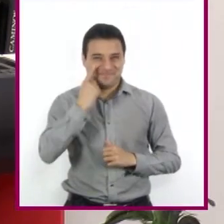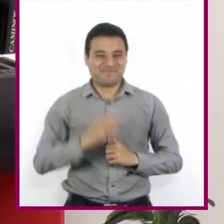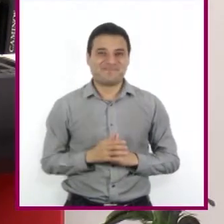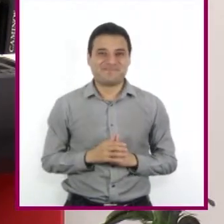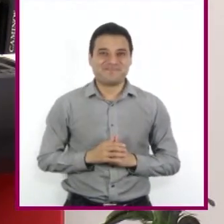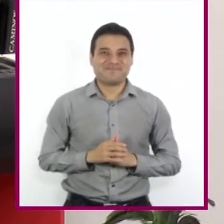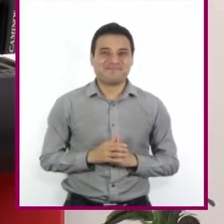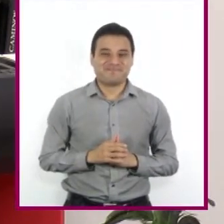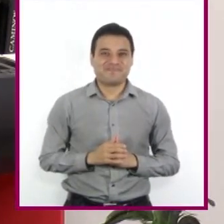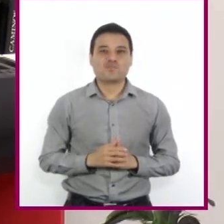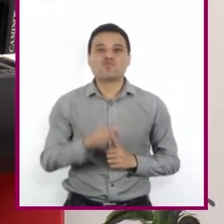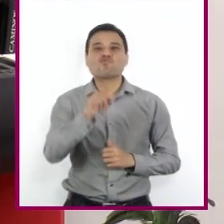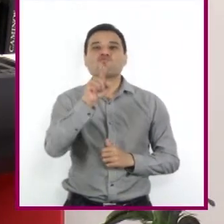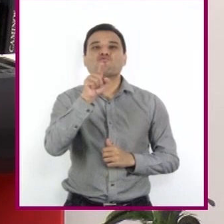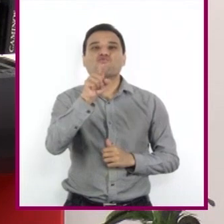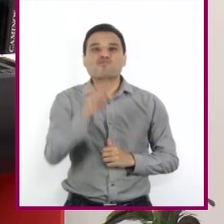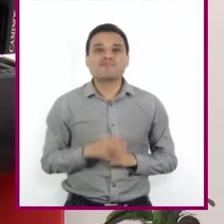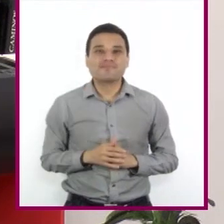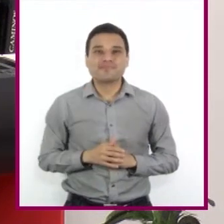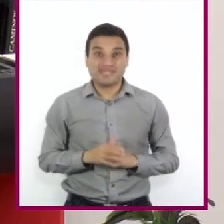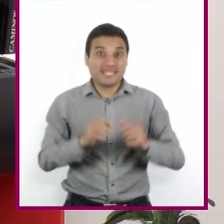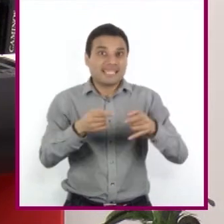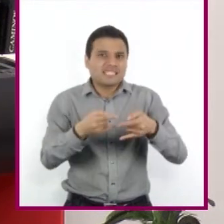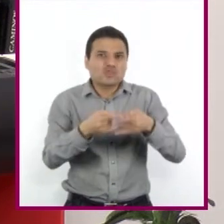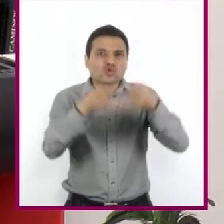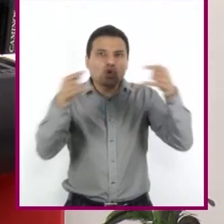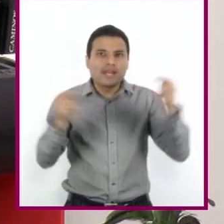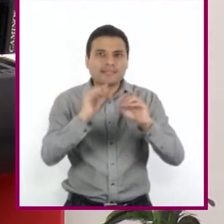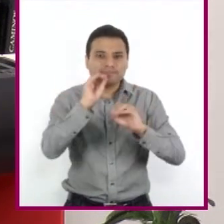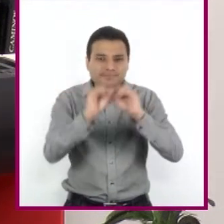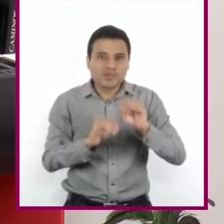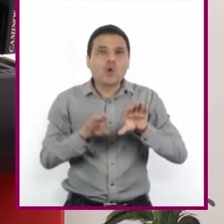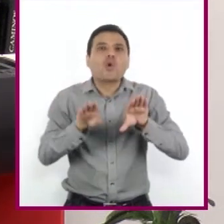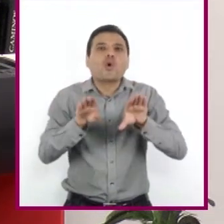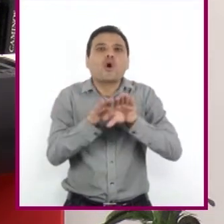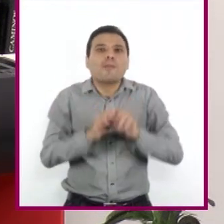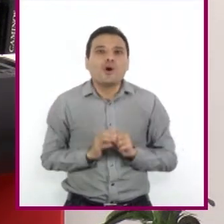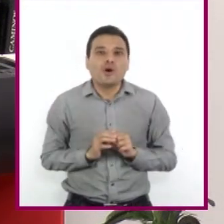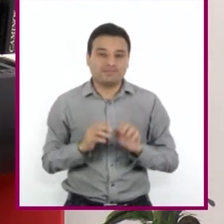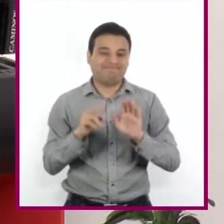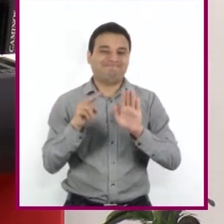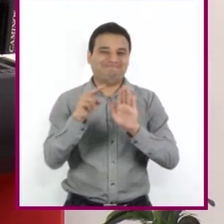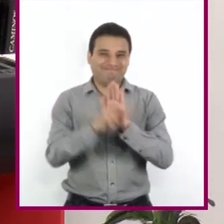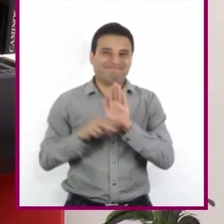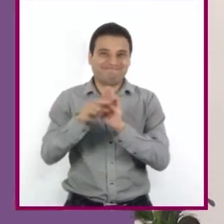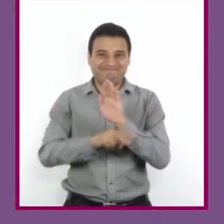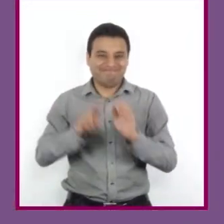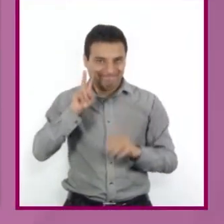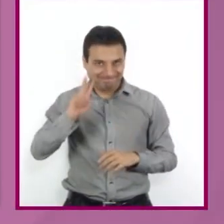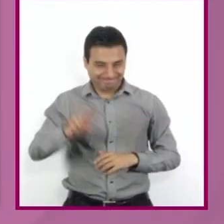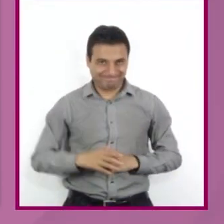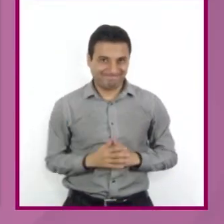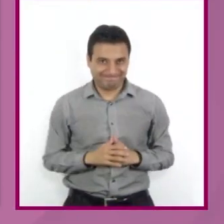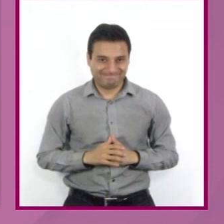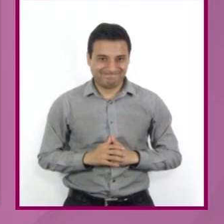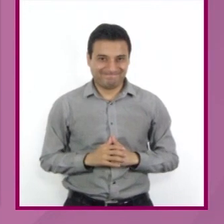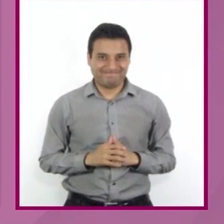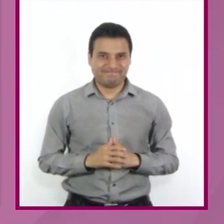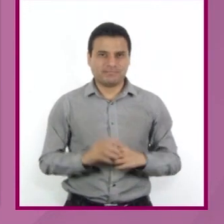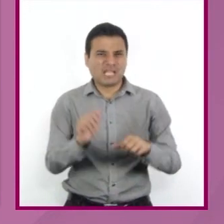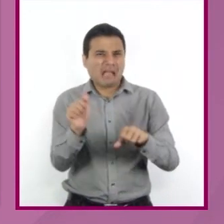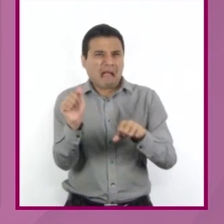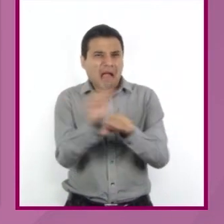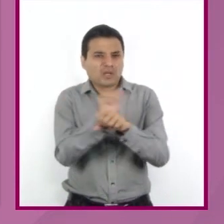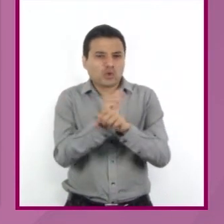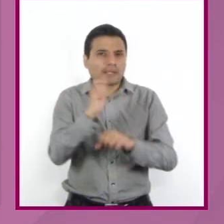algunas formas de representar sus propias historias, tenemos el siguiente video para ustedes. Un actor es la